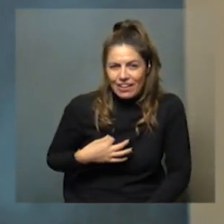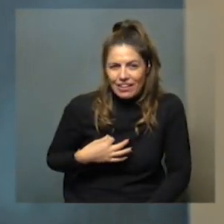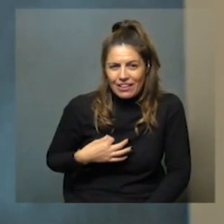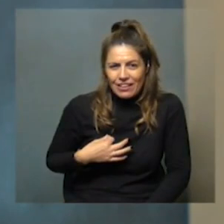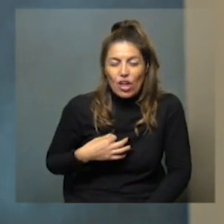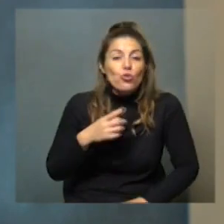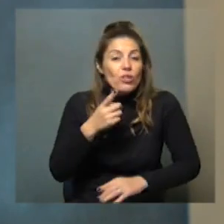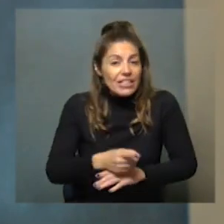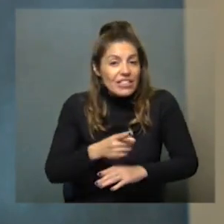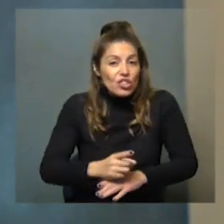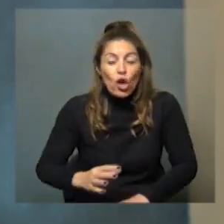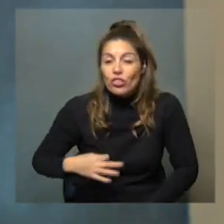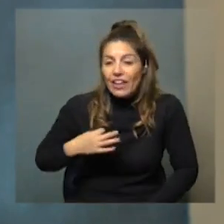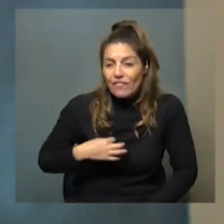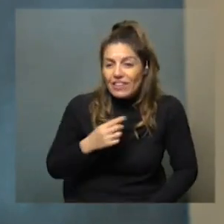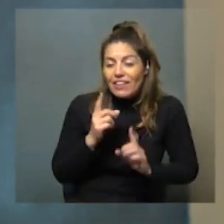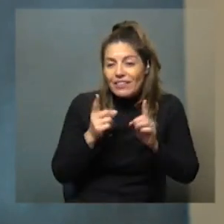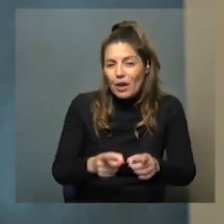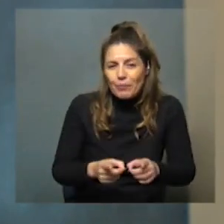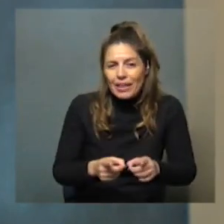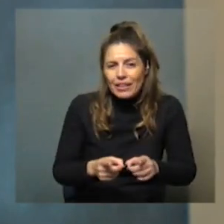su decisión de vida en algún punto.